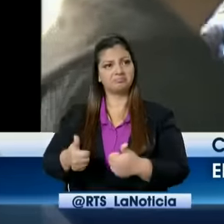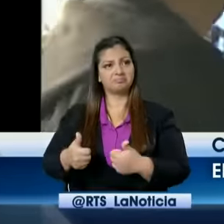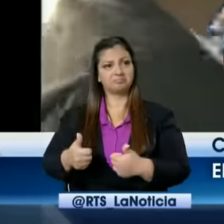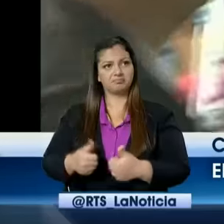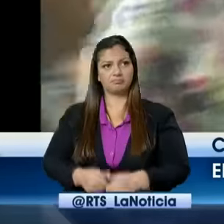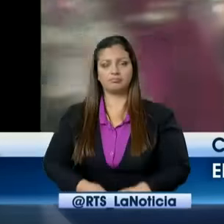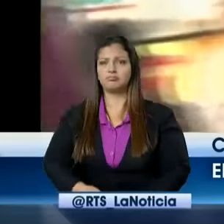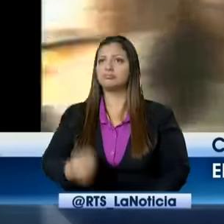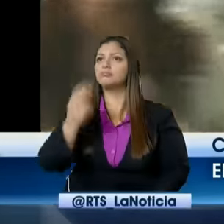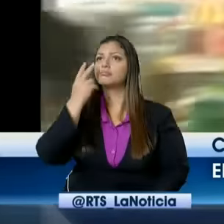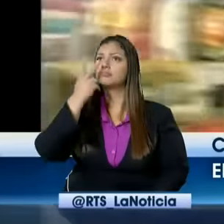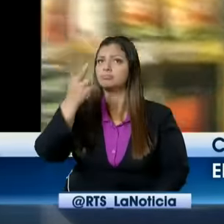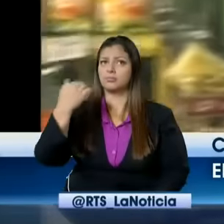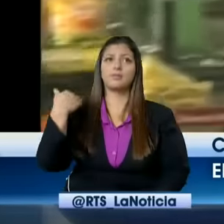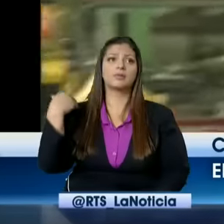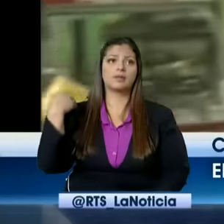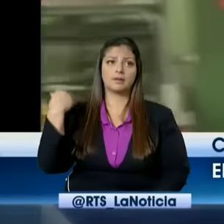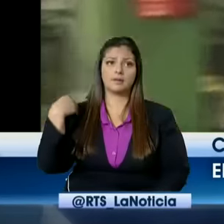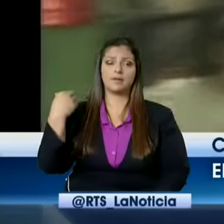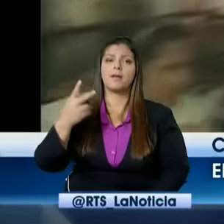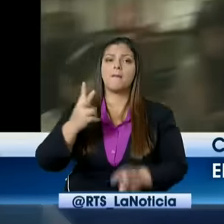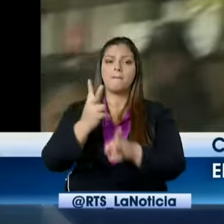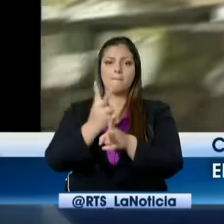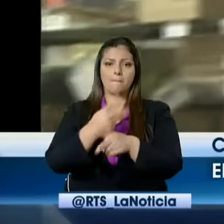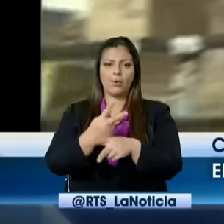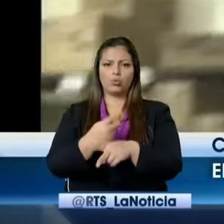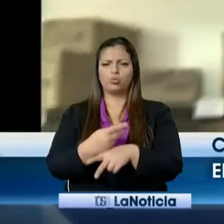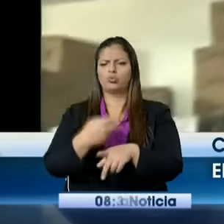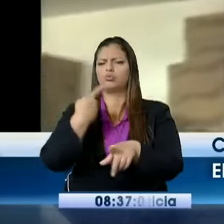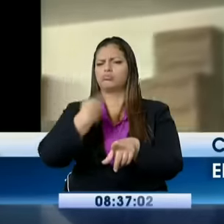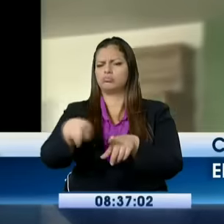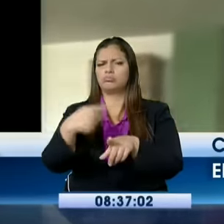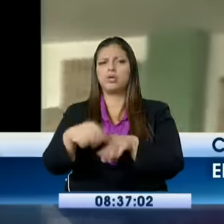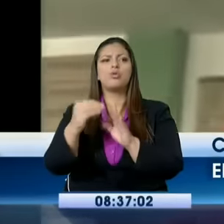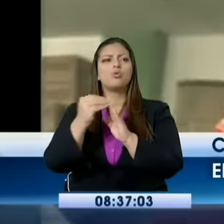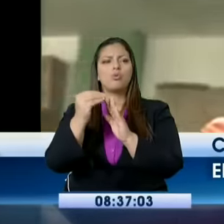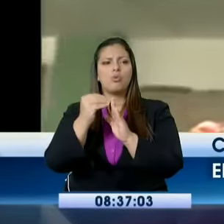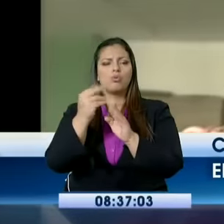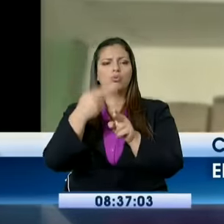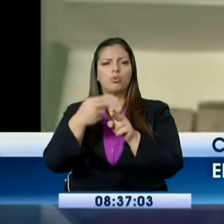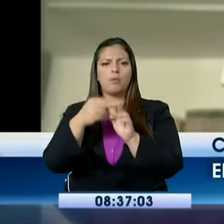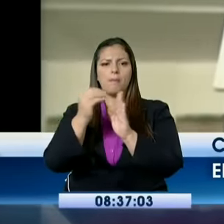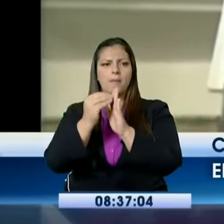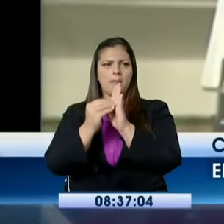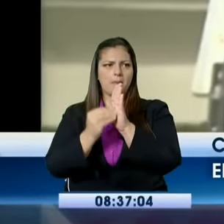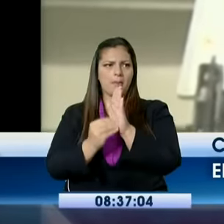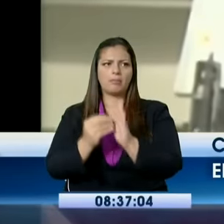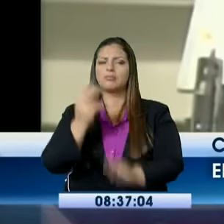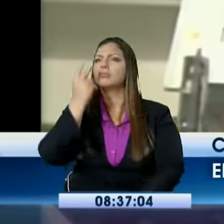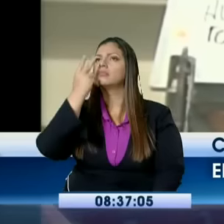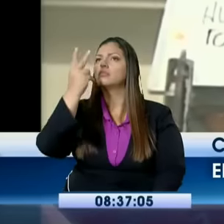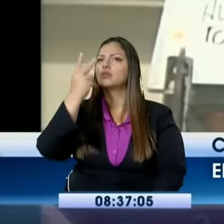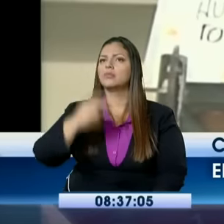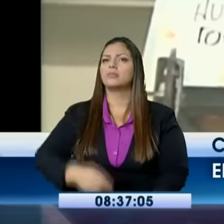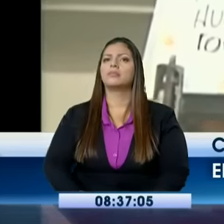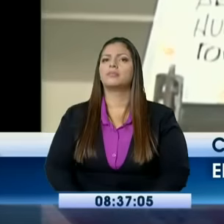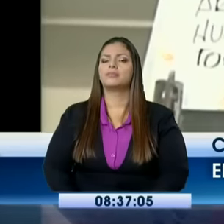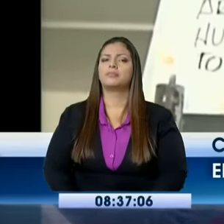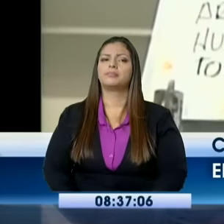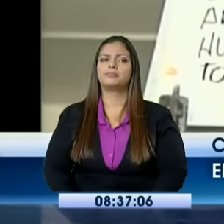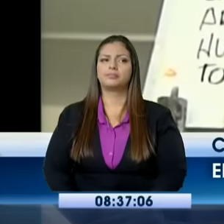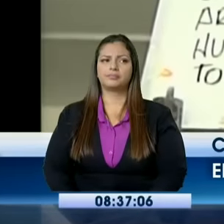podemos verificar que el señor sí cuenta con la lista de precios. Ahí tenemos que la lechuga la vende en 45 centavos, la papachola 25. Estos precios